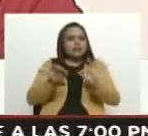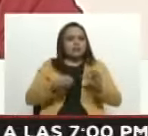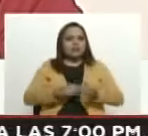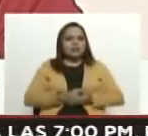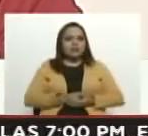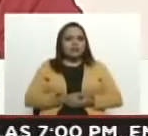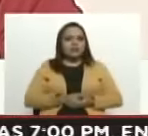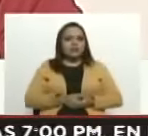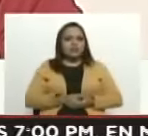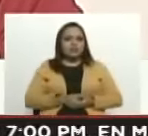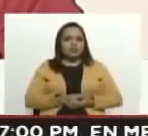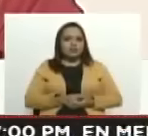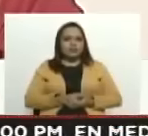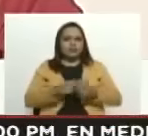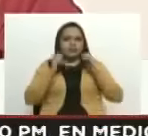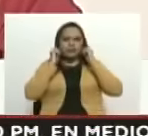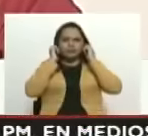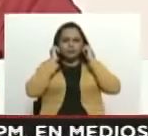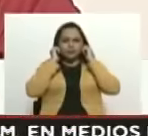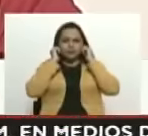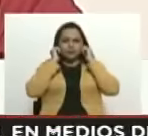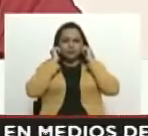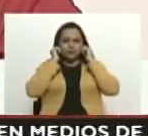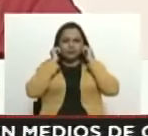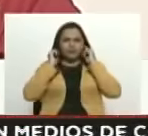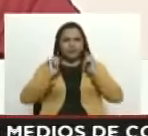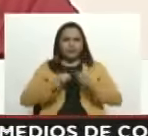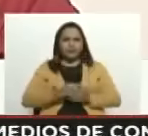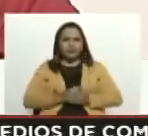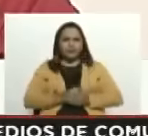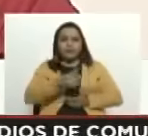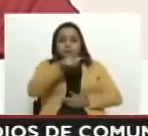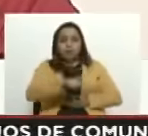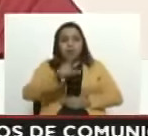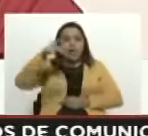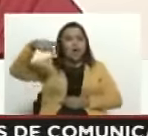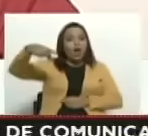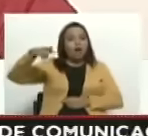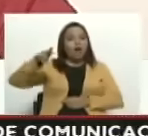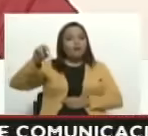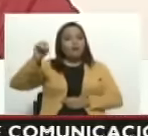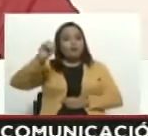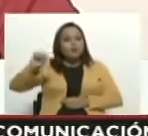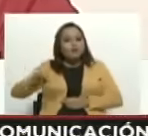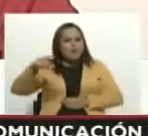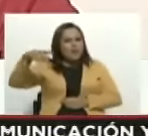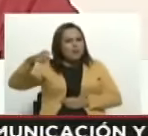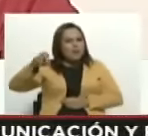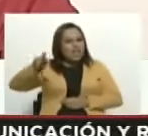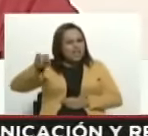Que fue a votar Carlos Prosperi. Carlos se llama, ¿verdad? Carlos Prosperi se llama.